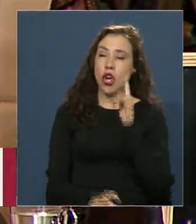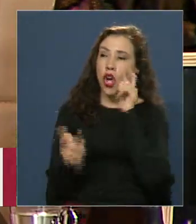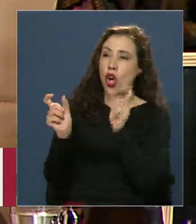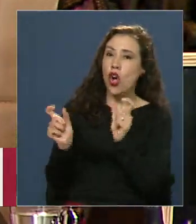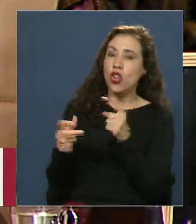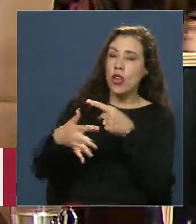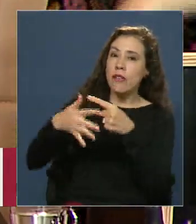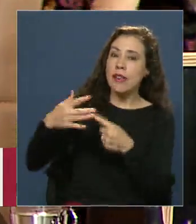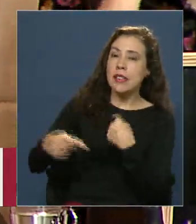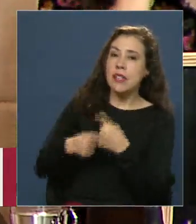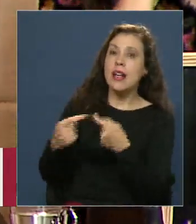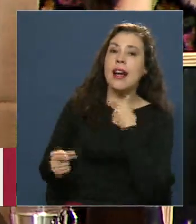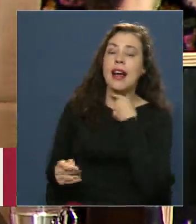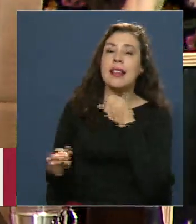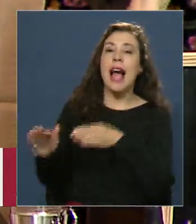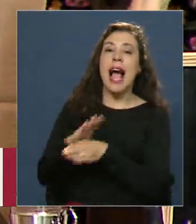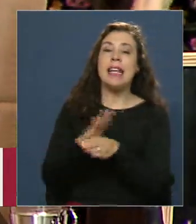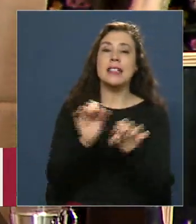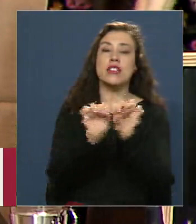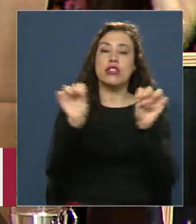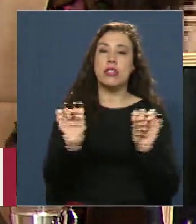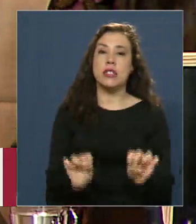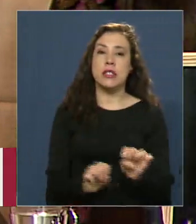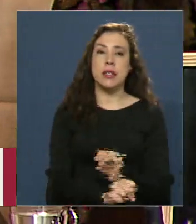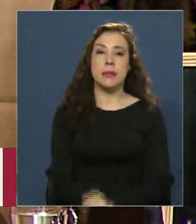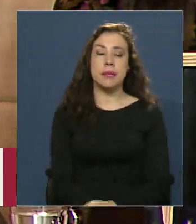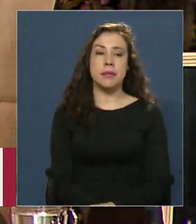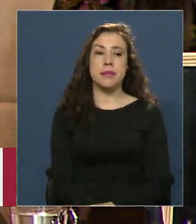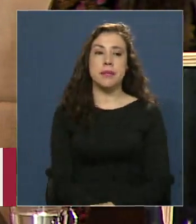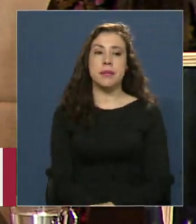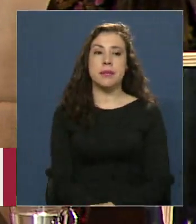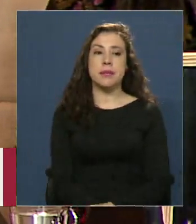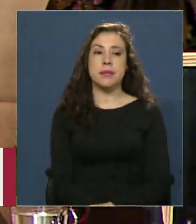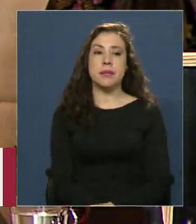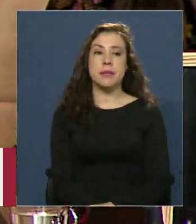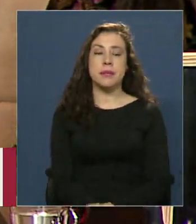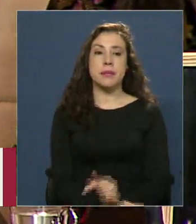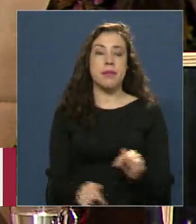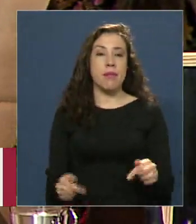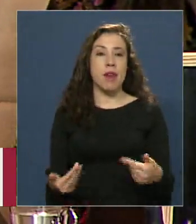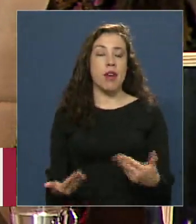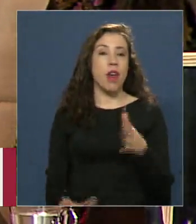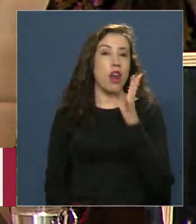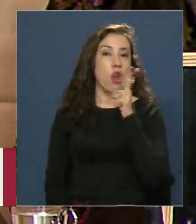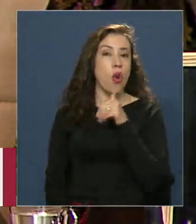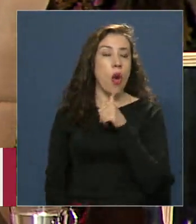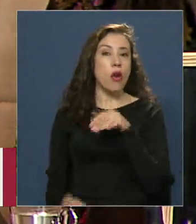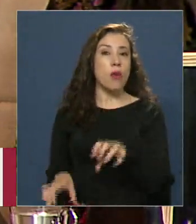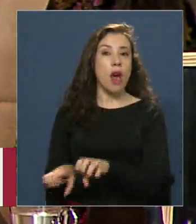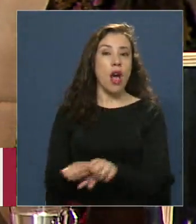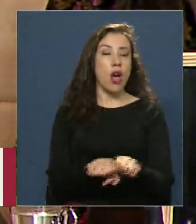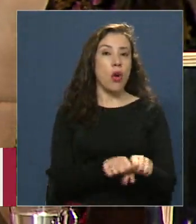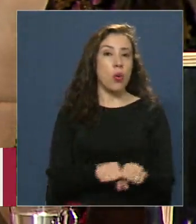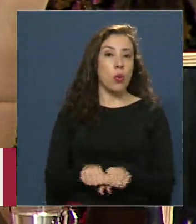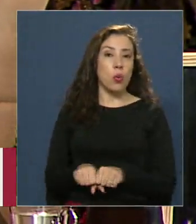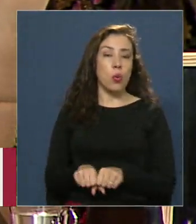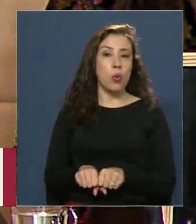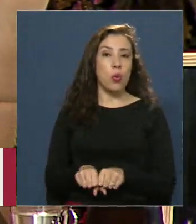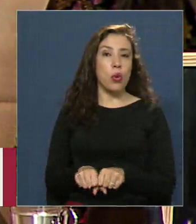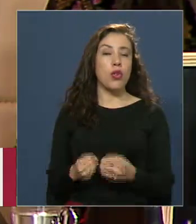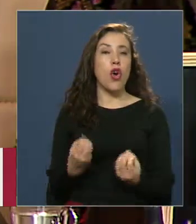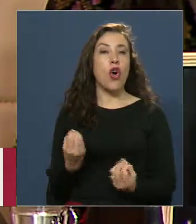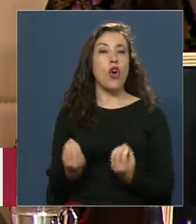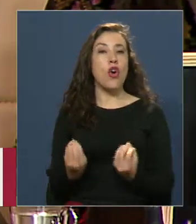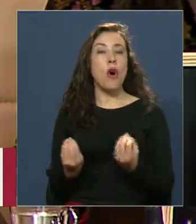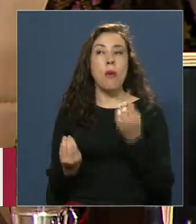de casos y garantizar el acceso al sistema. Presidente, en la actualidad no existe un consenso sobre cómo